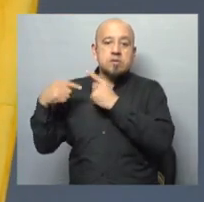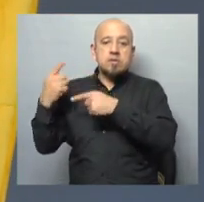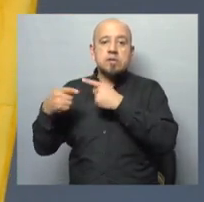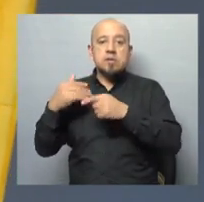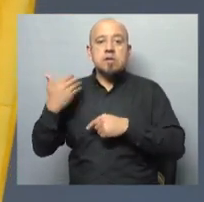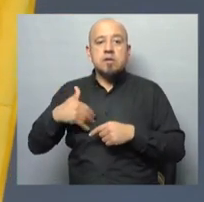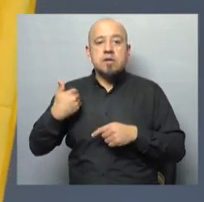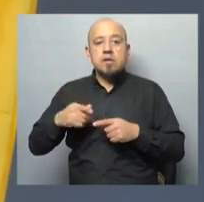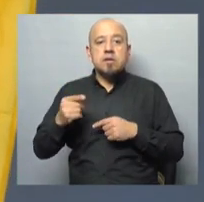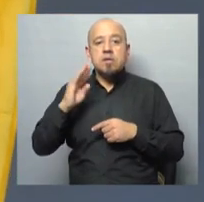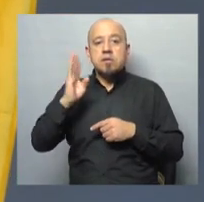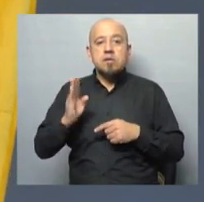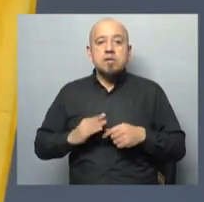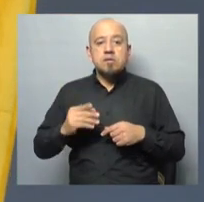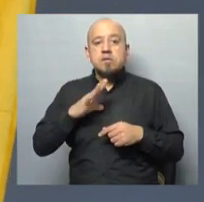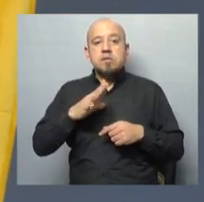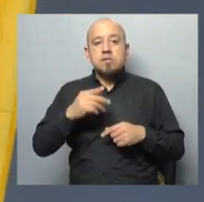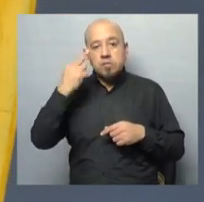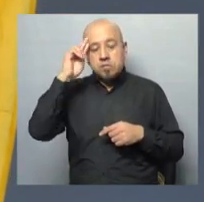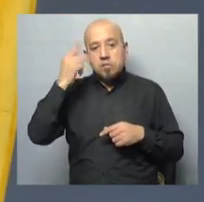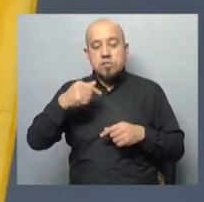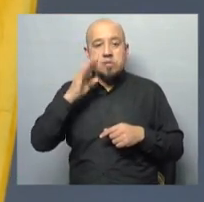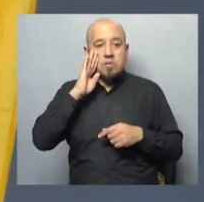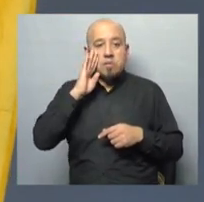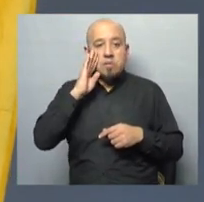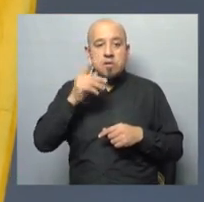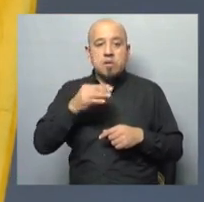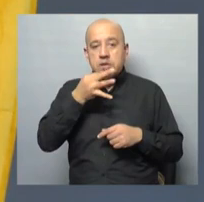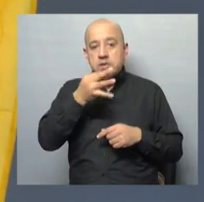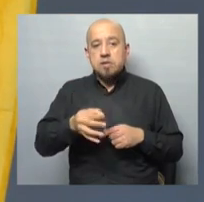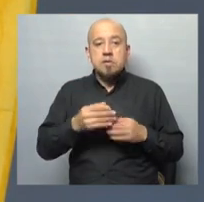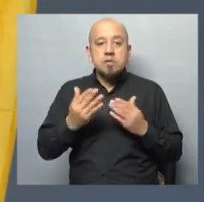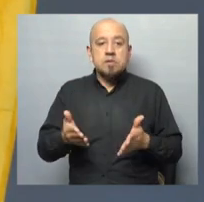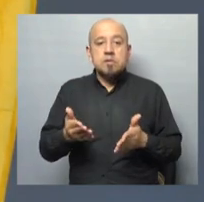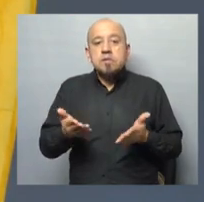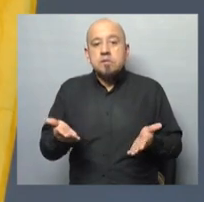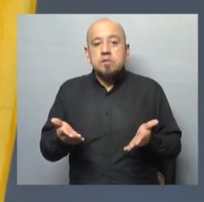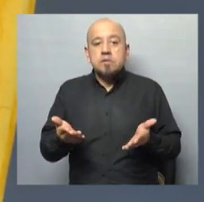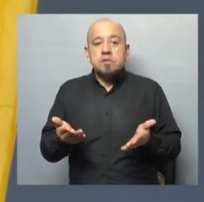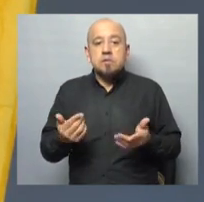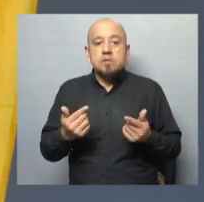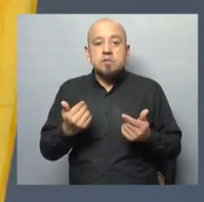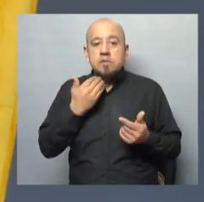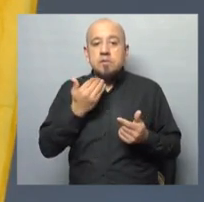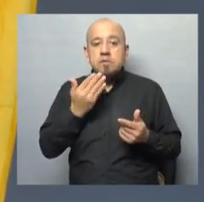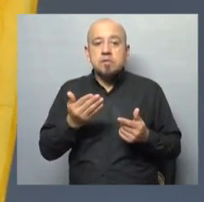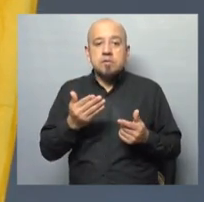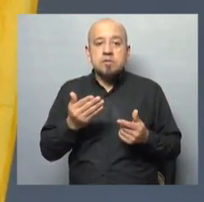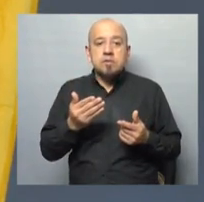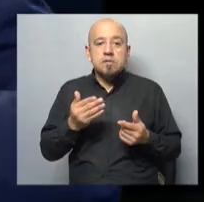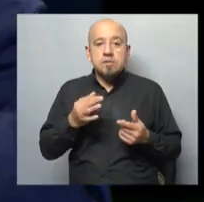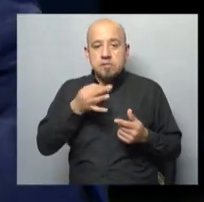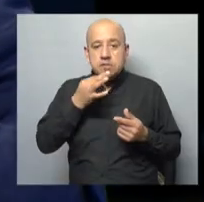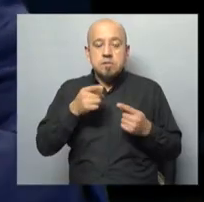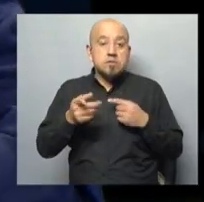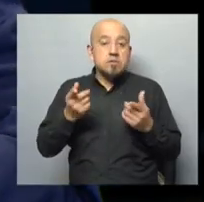tiene o en brasil y tiene uruguayos mi madre de capaz que dice mira nunca ven no